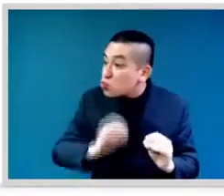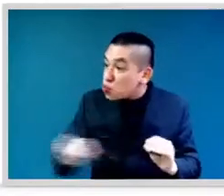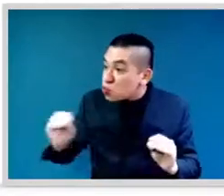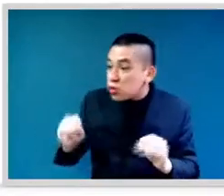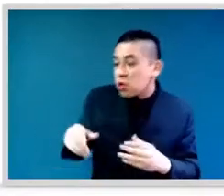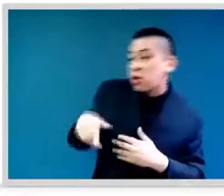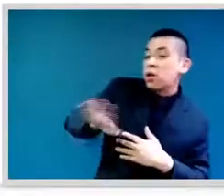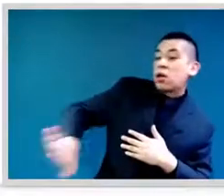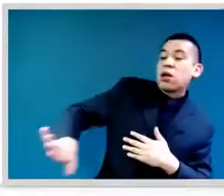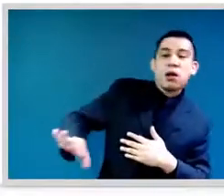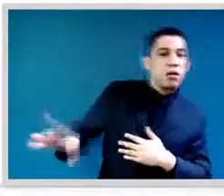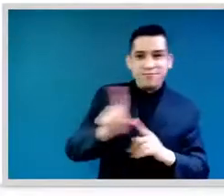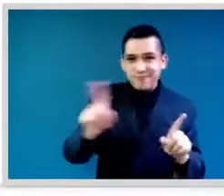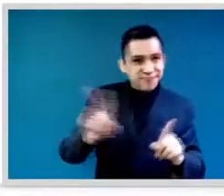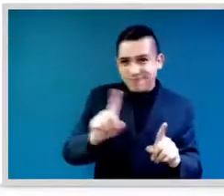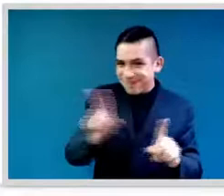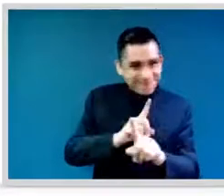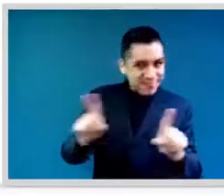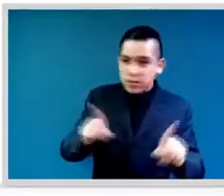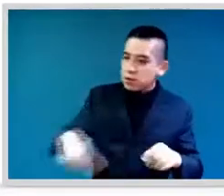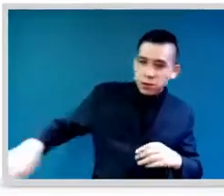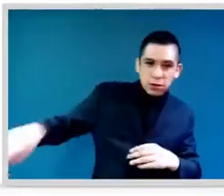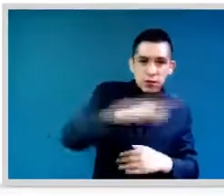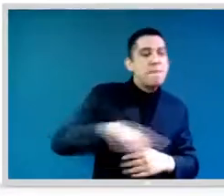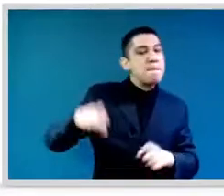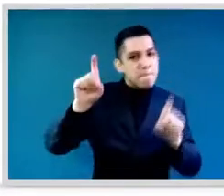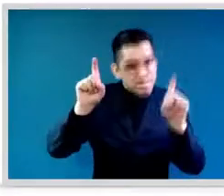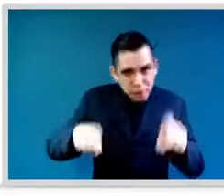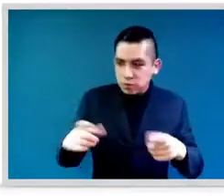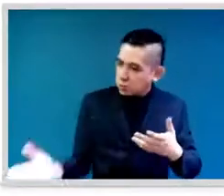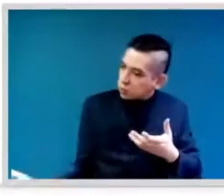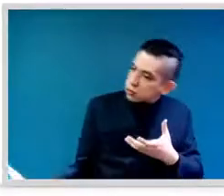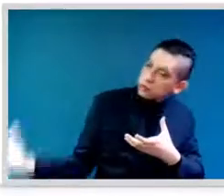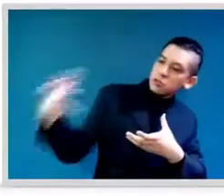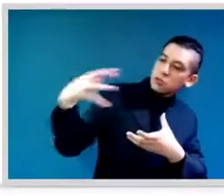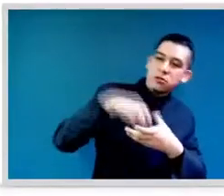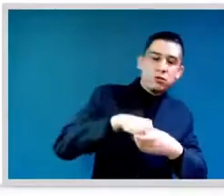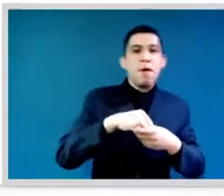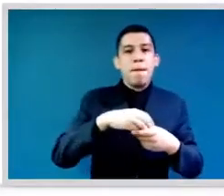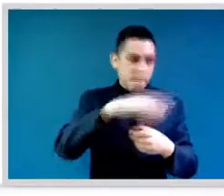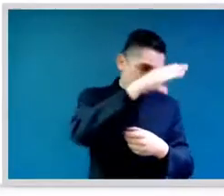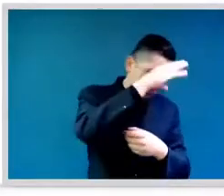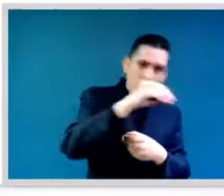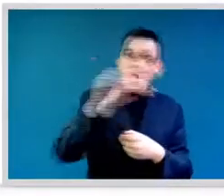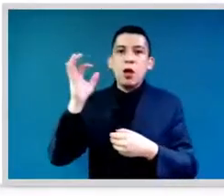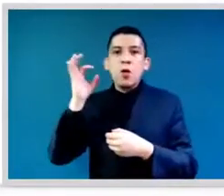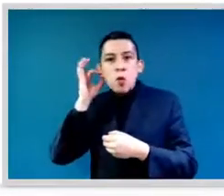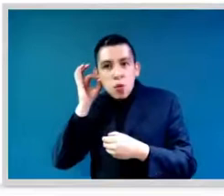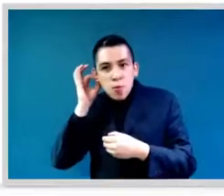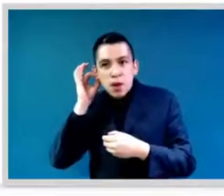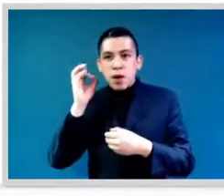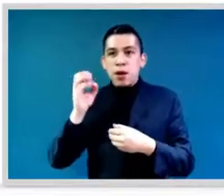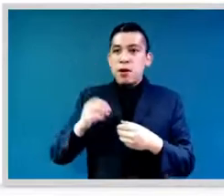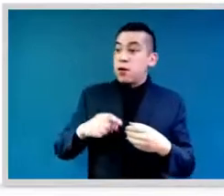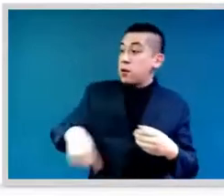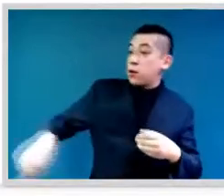aquellas que tenemos incorporado la mirada de género y la equidad en el momento de la construcción